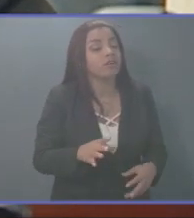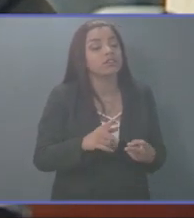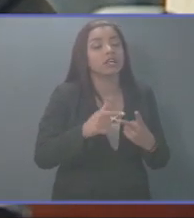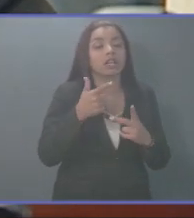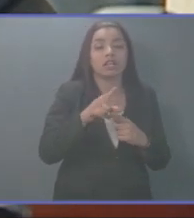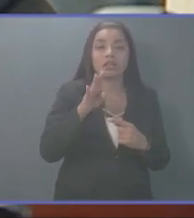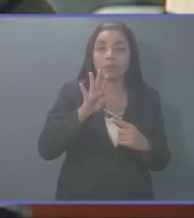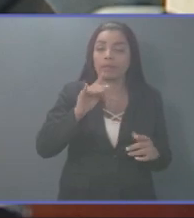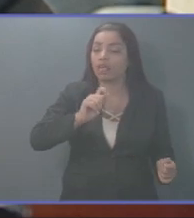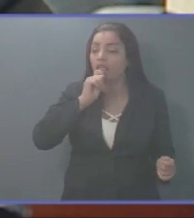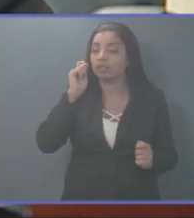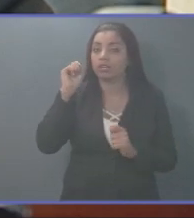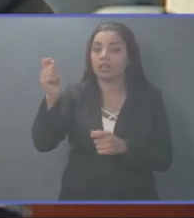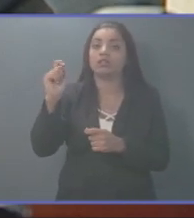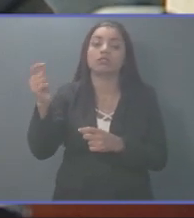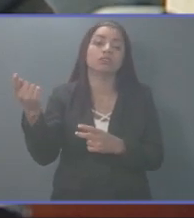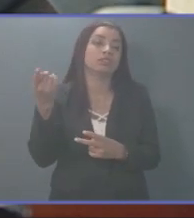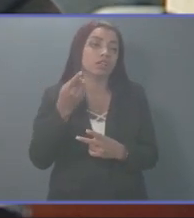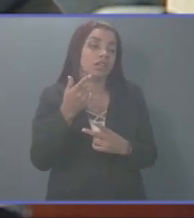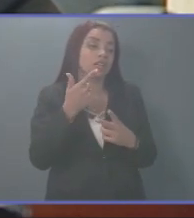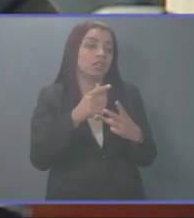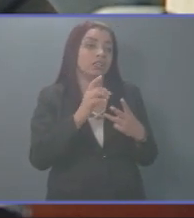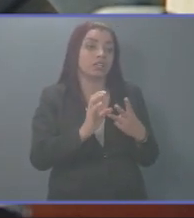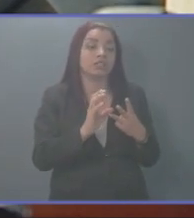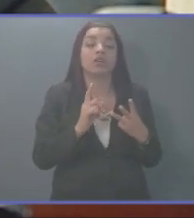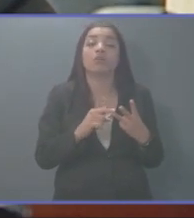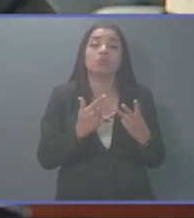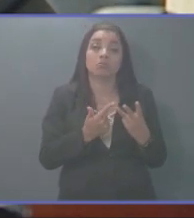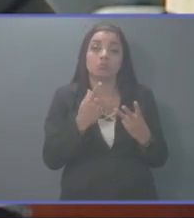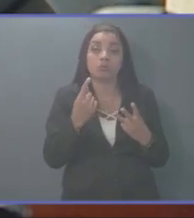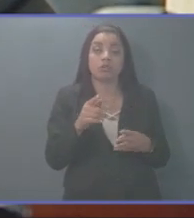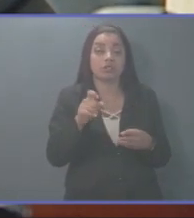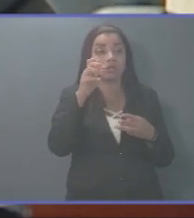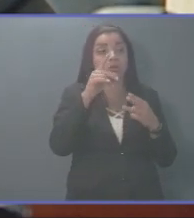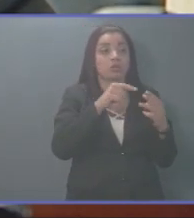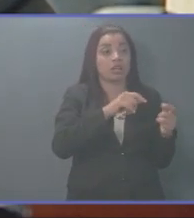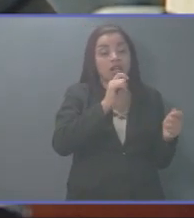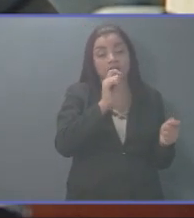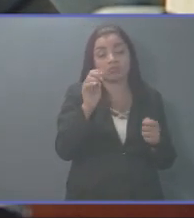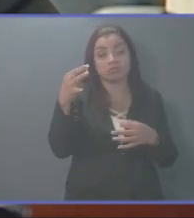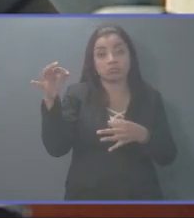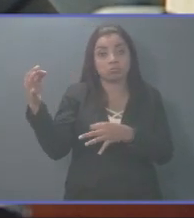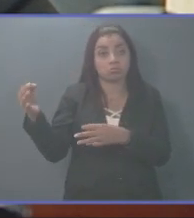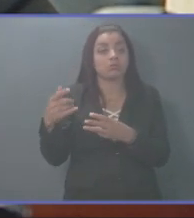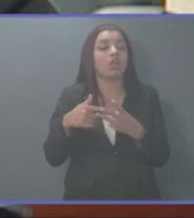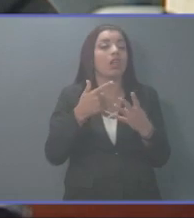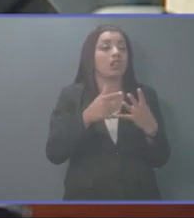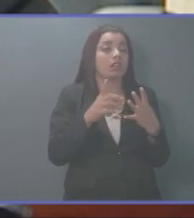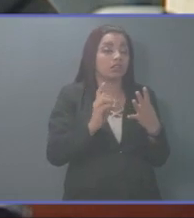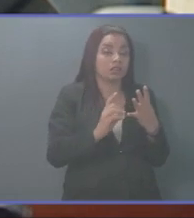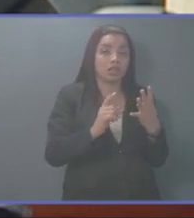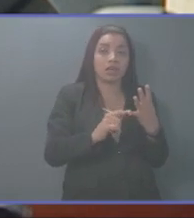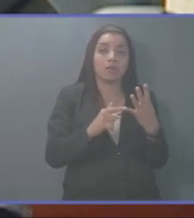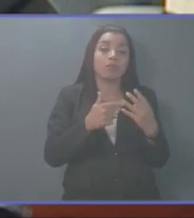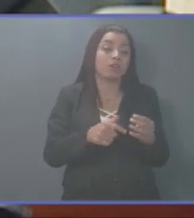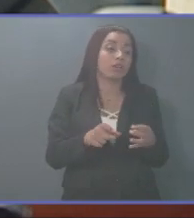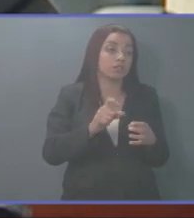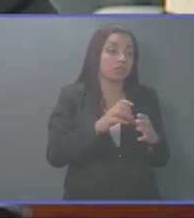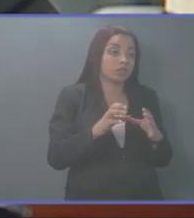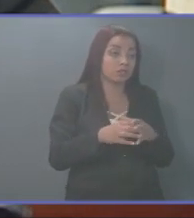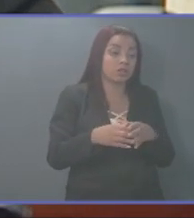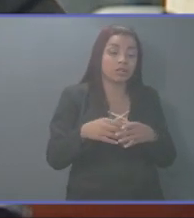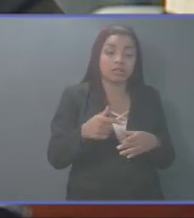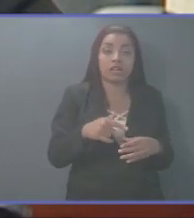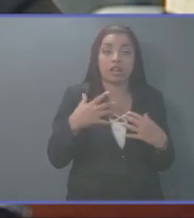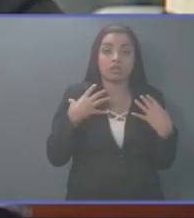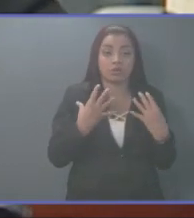persona desplazada o en riesgo de desplazamiento. C. Por referencia de las instituciones públicas o privadas. D. Por referencia de organizaciones de la sociedad